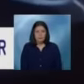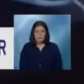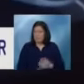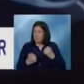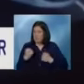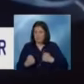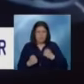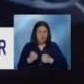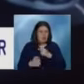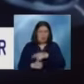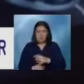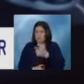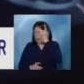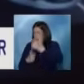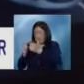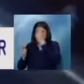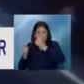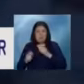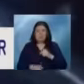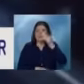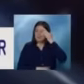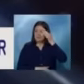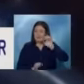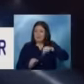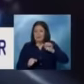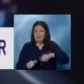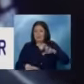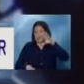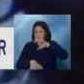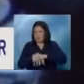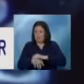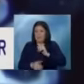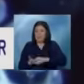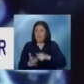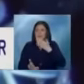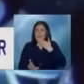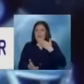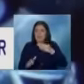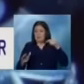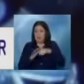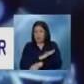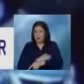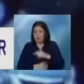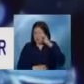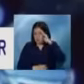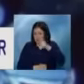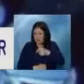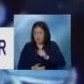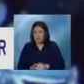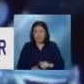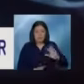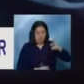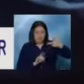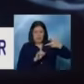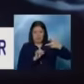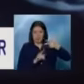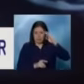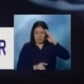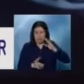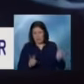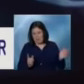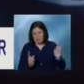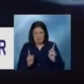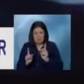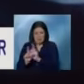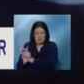Corren, disparan al aire, saben que tienen que atrapar a los criminales que acaban de asesinar a uno de los suyos. Un tercer policía se suma a la